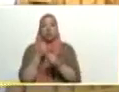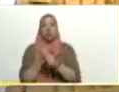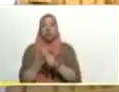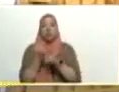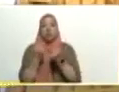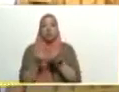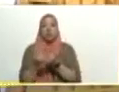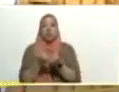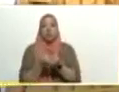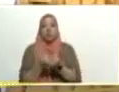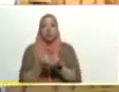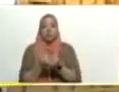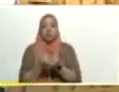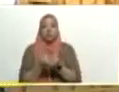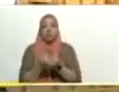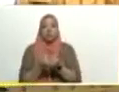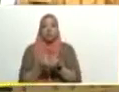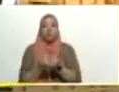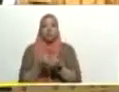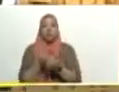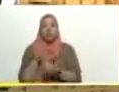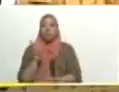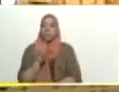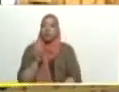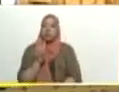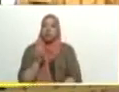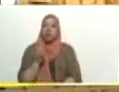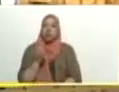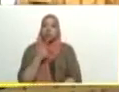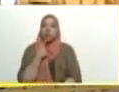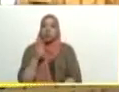riqueza. Decimos en Venezuela,